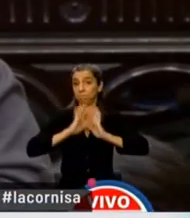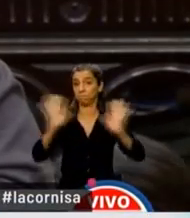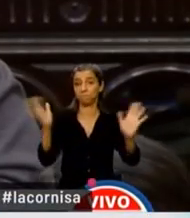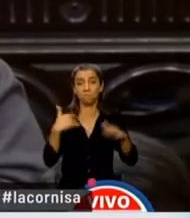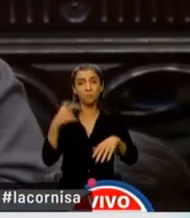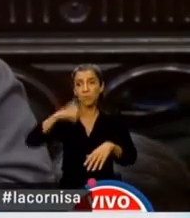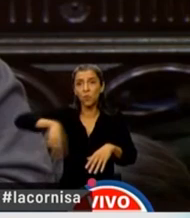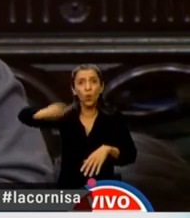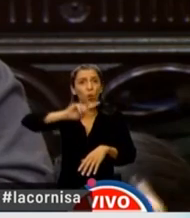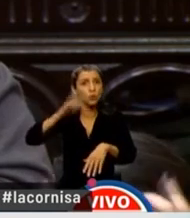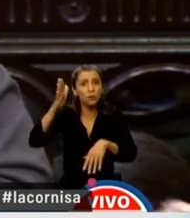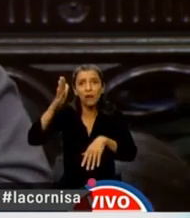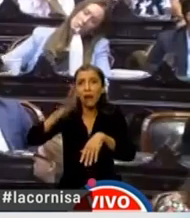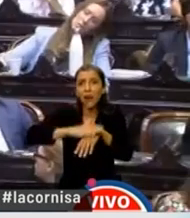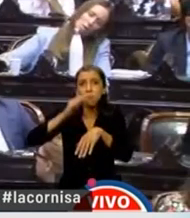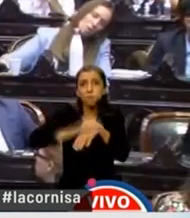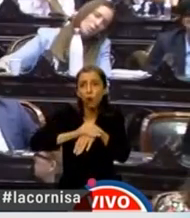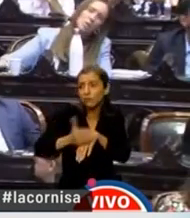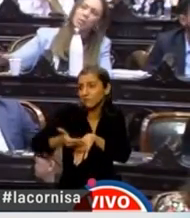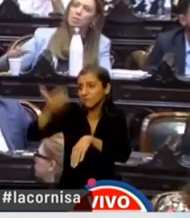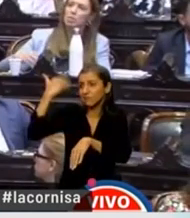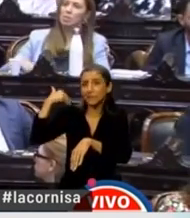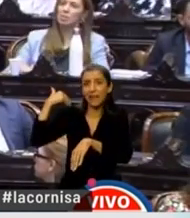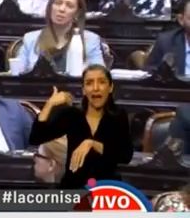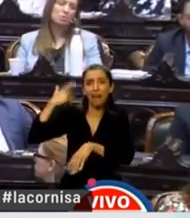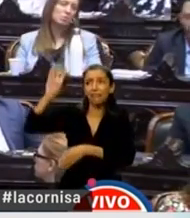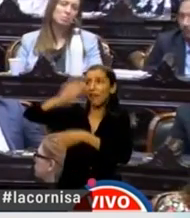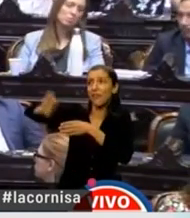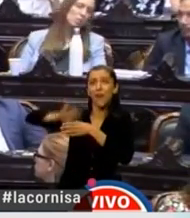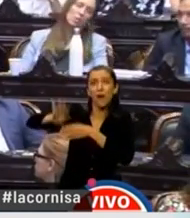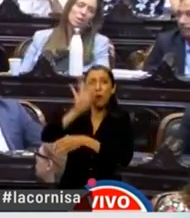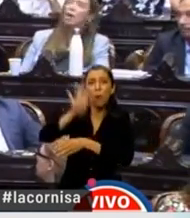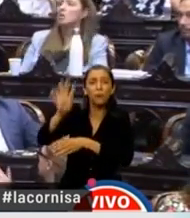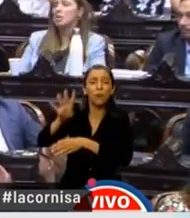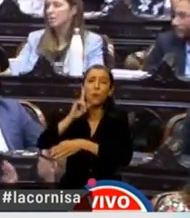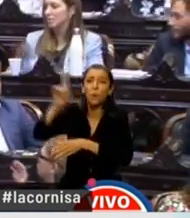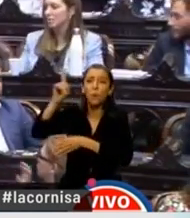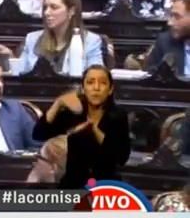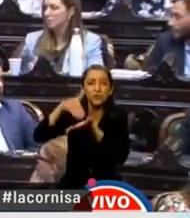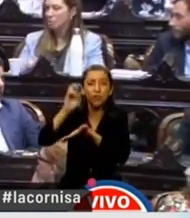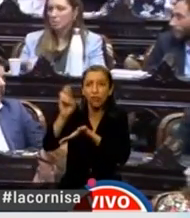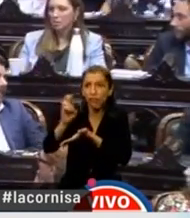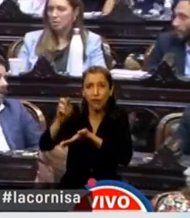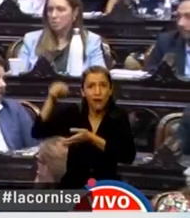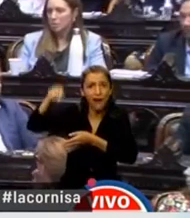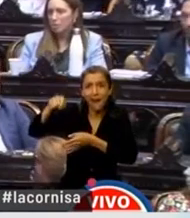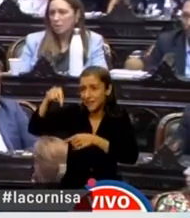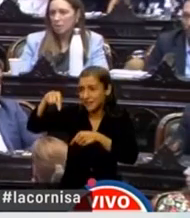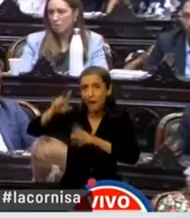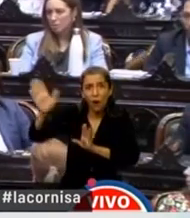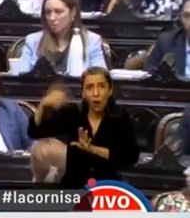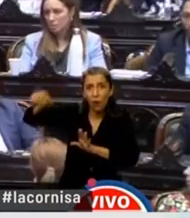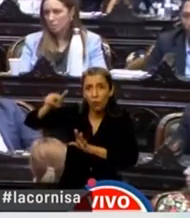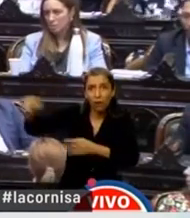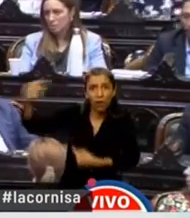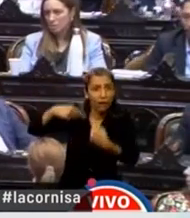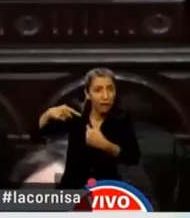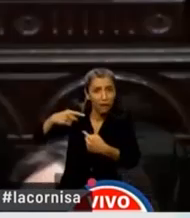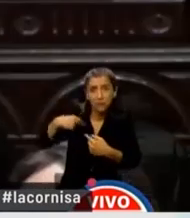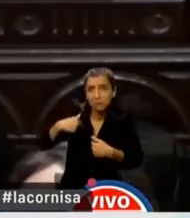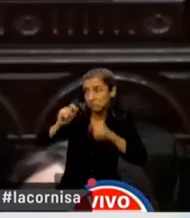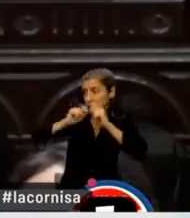cuando endeudaron este país en 44 mil millones de dólares. Llama poderosamente la atención. Yo los